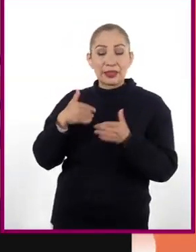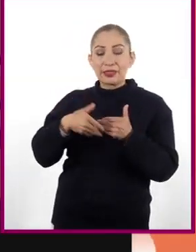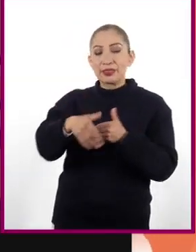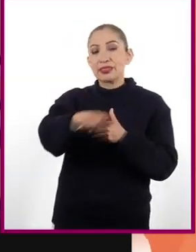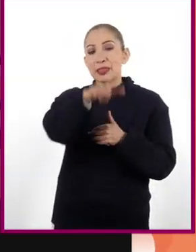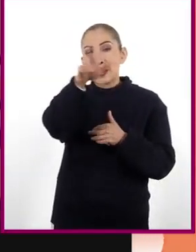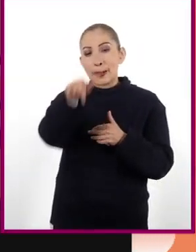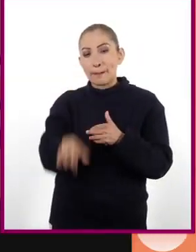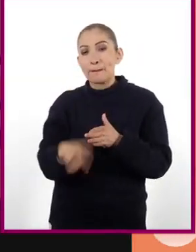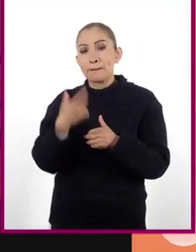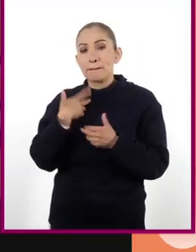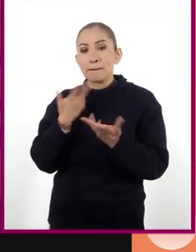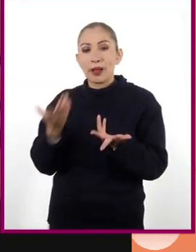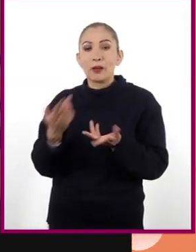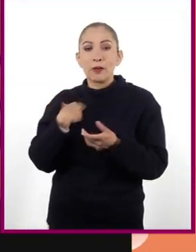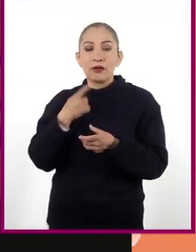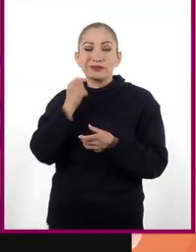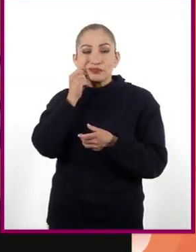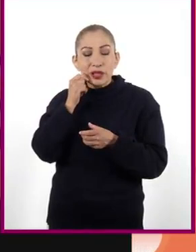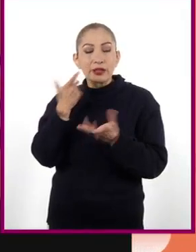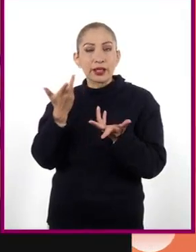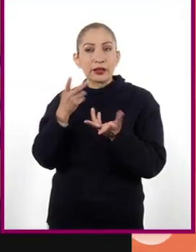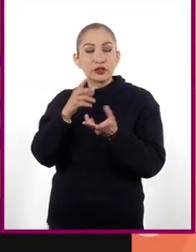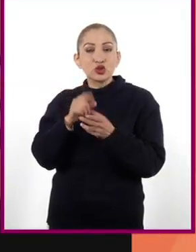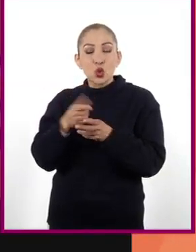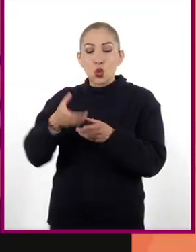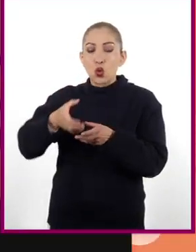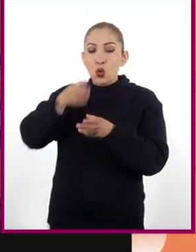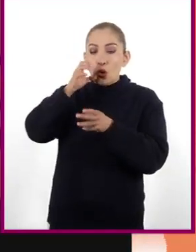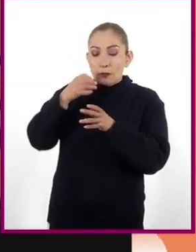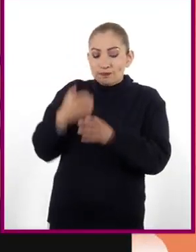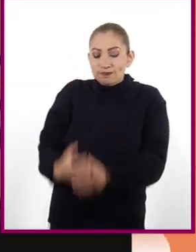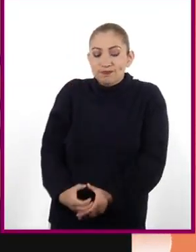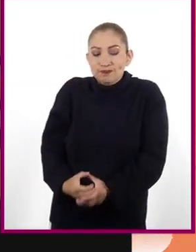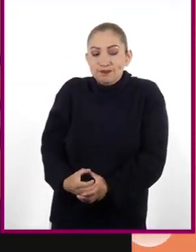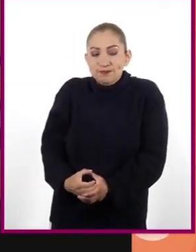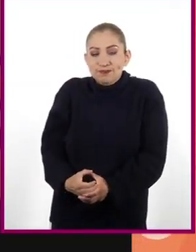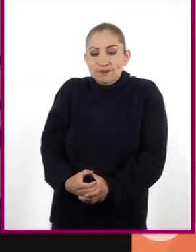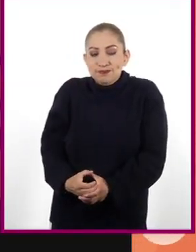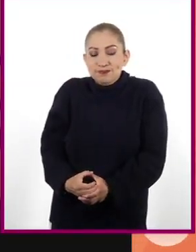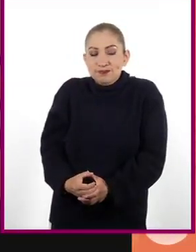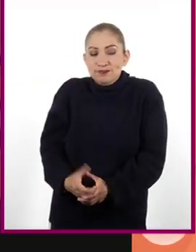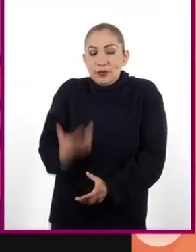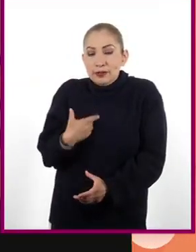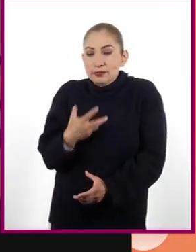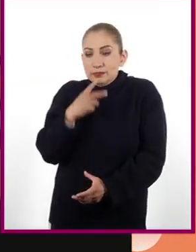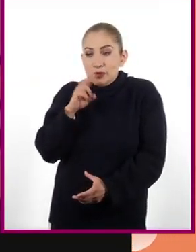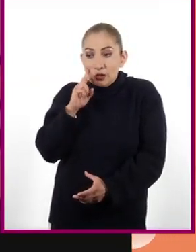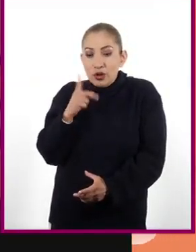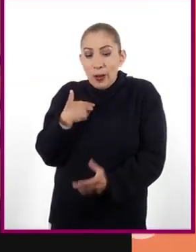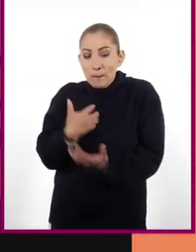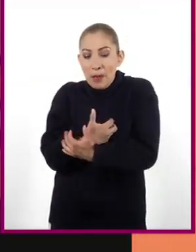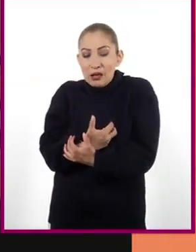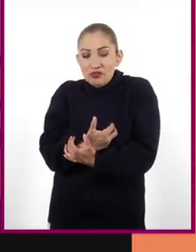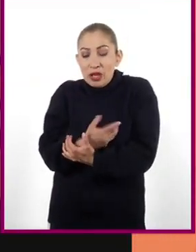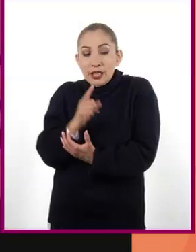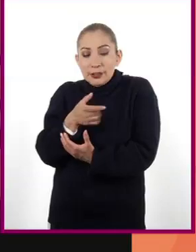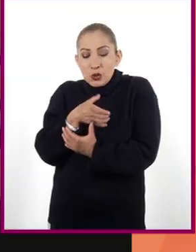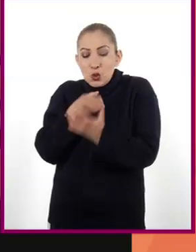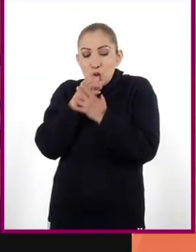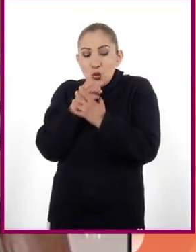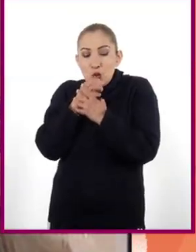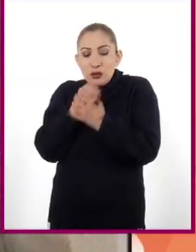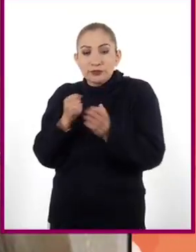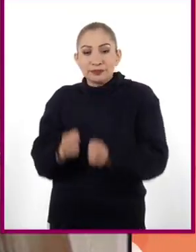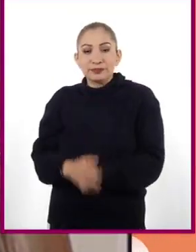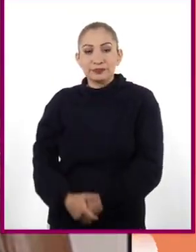adelante, mudó propósito y asentaba su jarro entre las piernas y atrapábale con la mano y así bebía